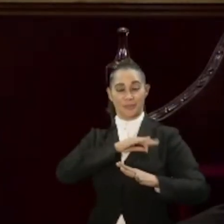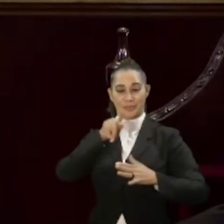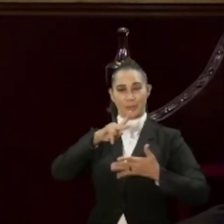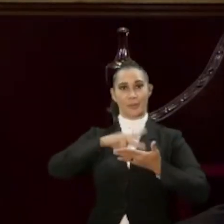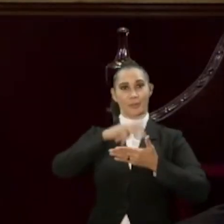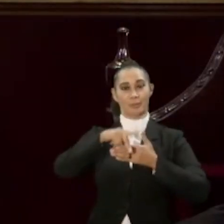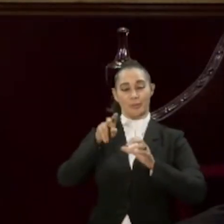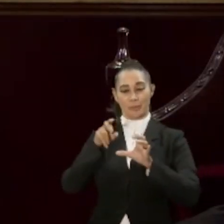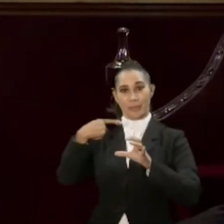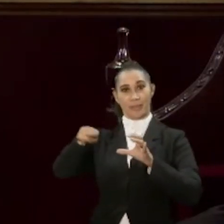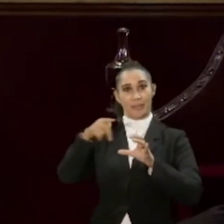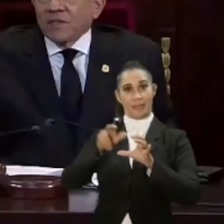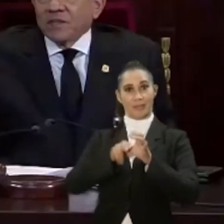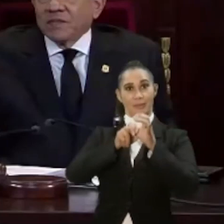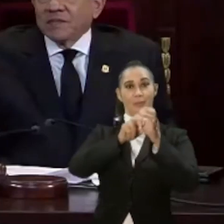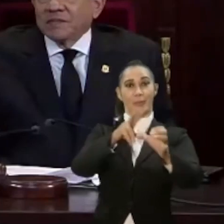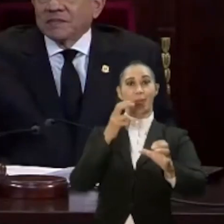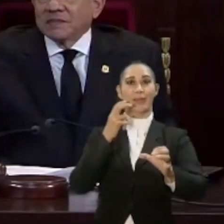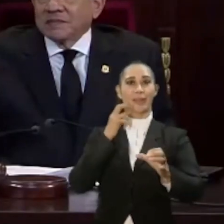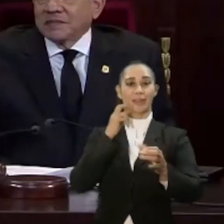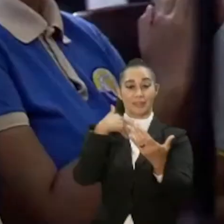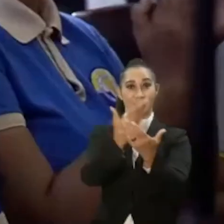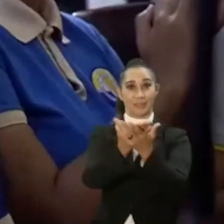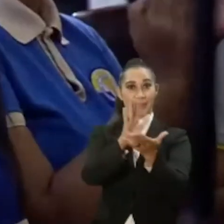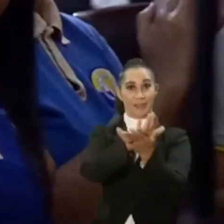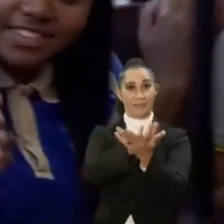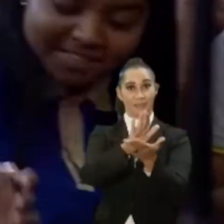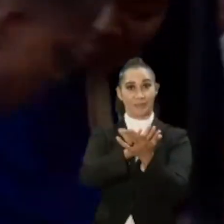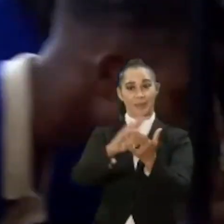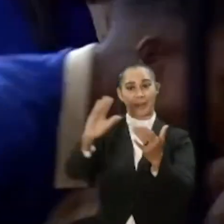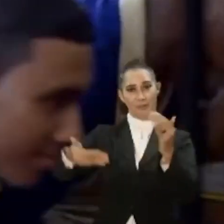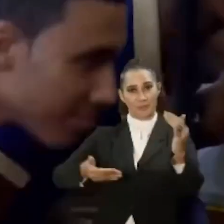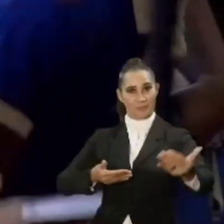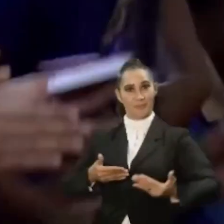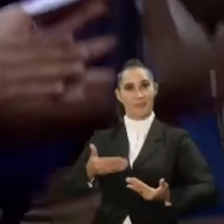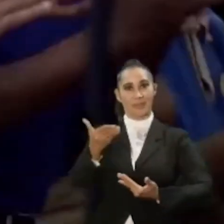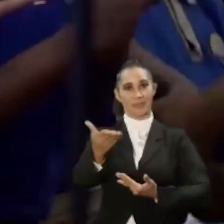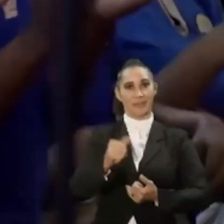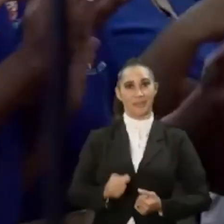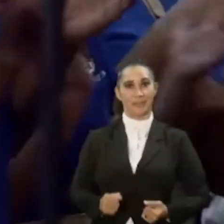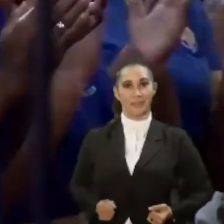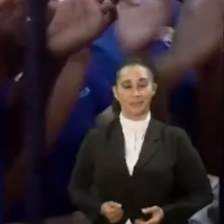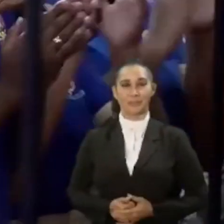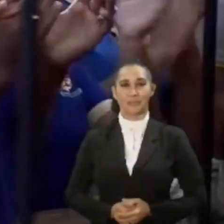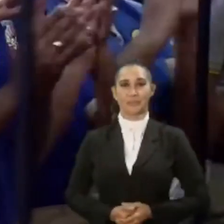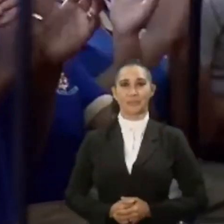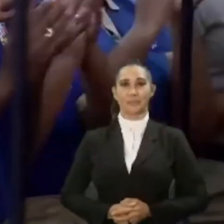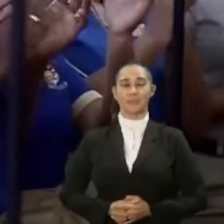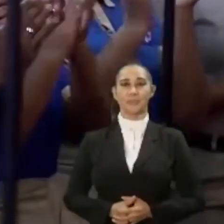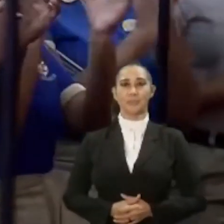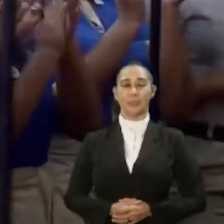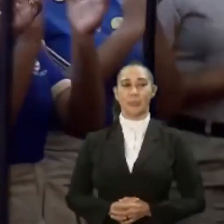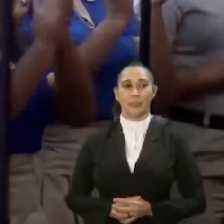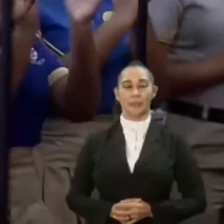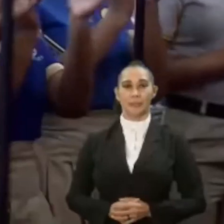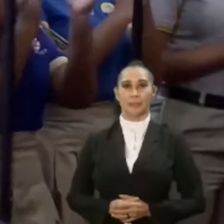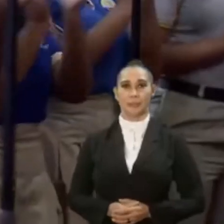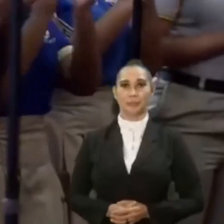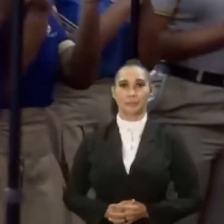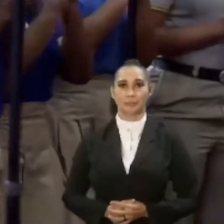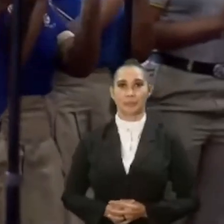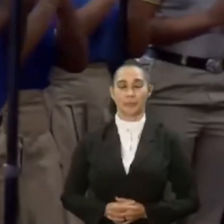programa de movilidad escolar y que nos acompañan en esta asamblea. Bienvenidos a ustedes.